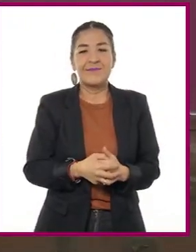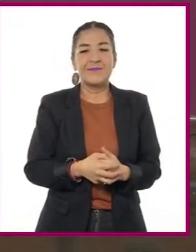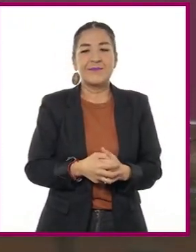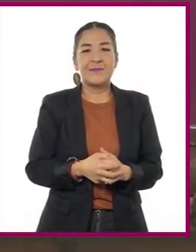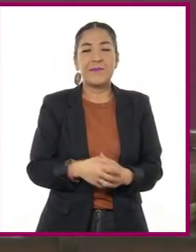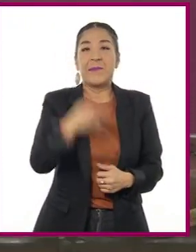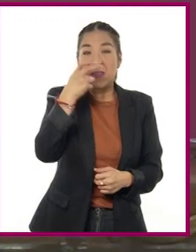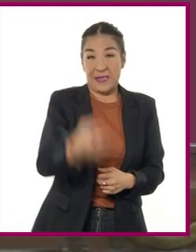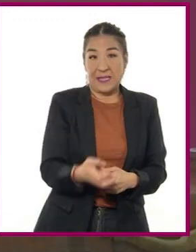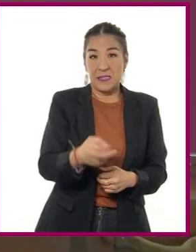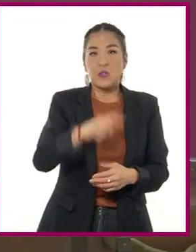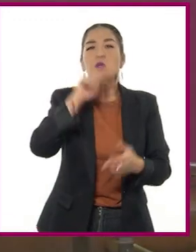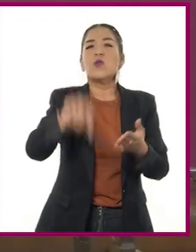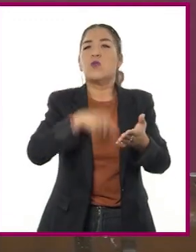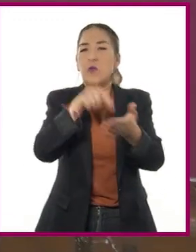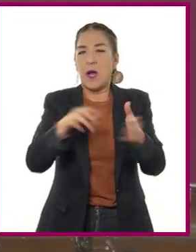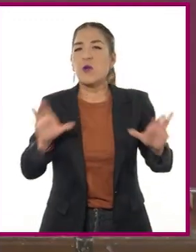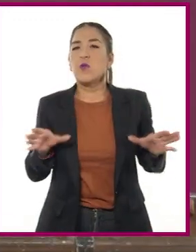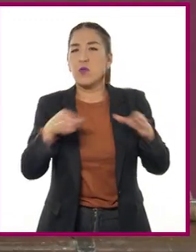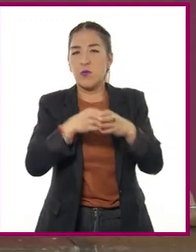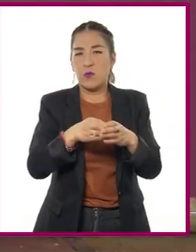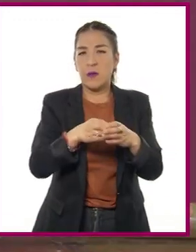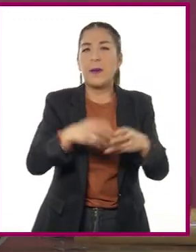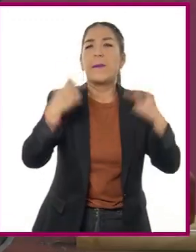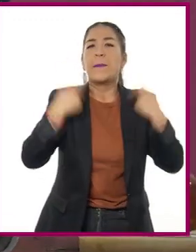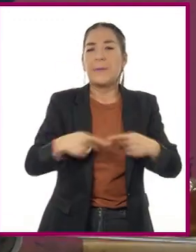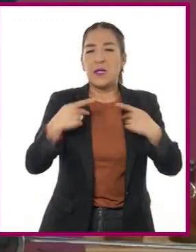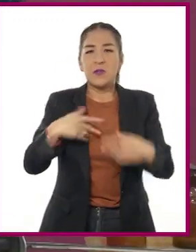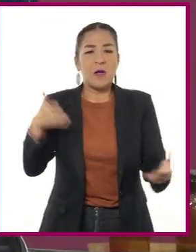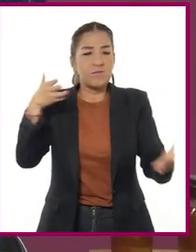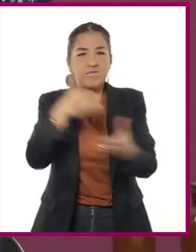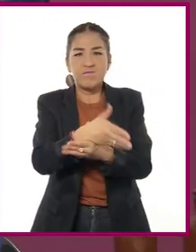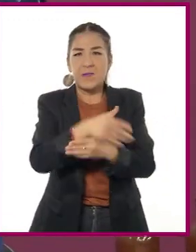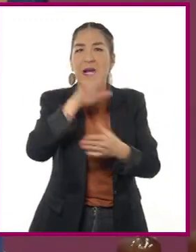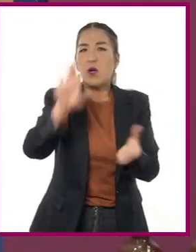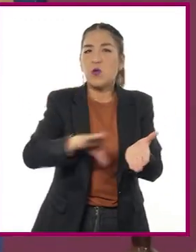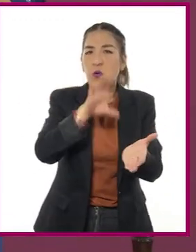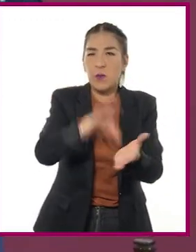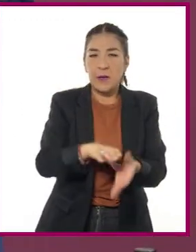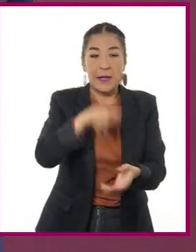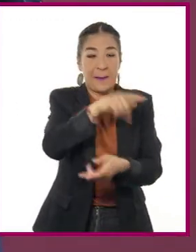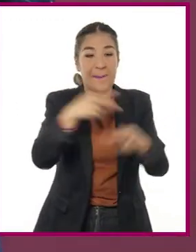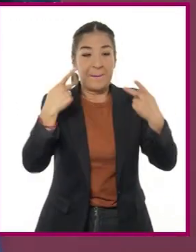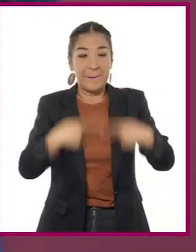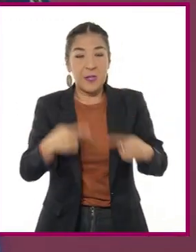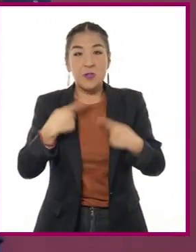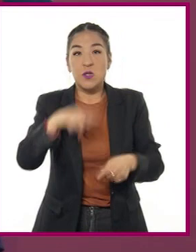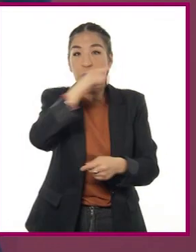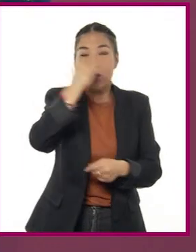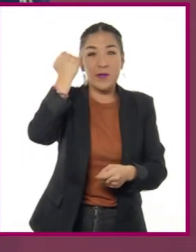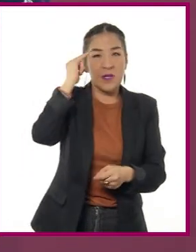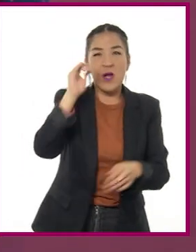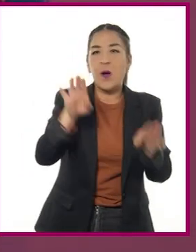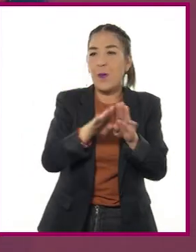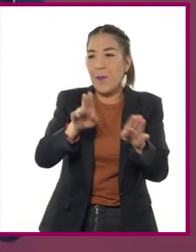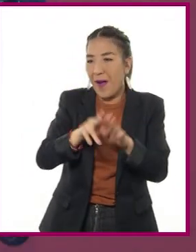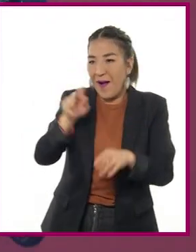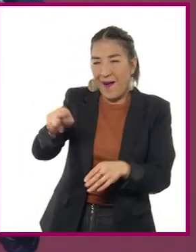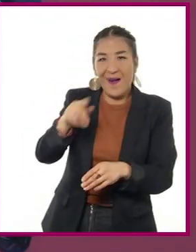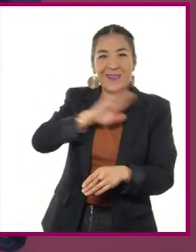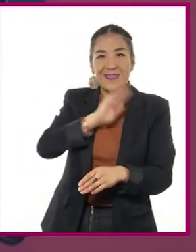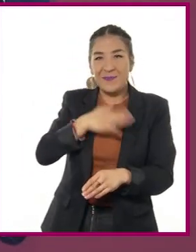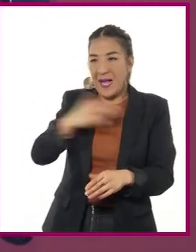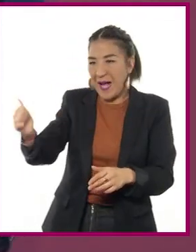A raíz de la colonización, los conocimientos de los indígenas fueron aprovechados tanto para las